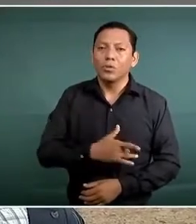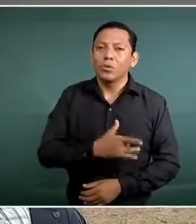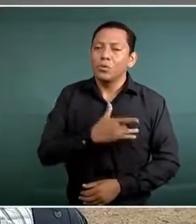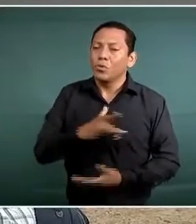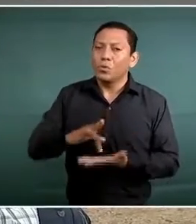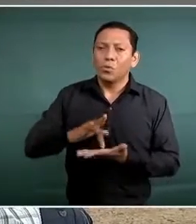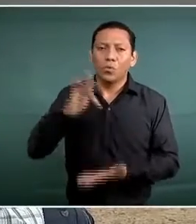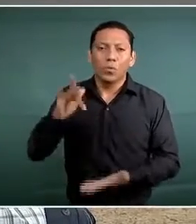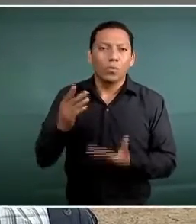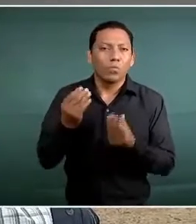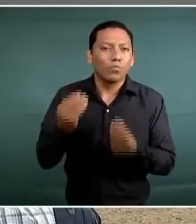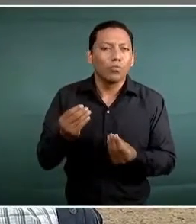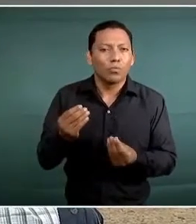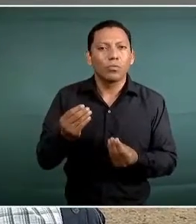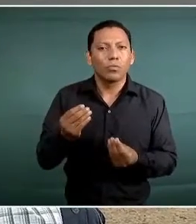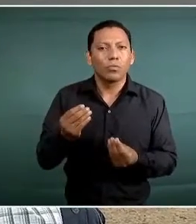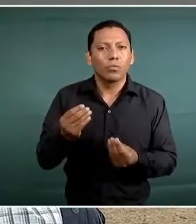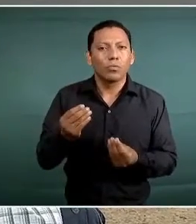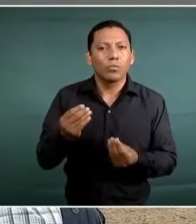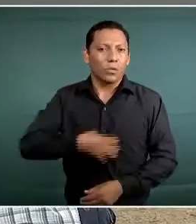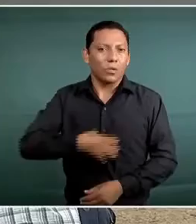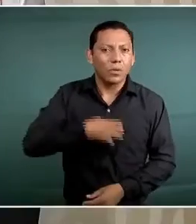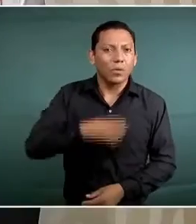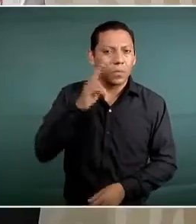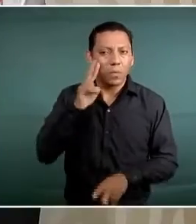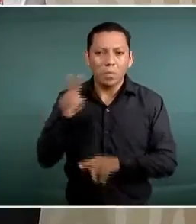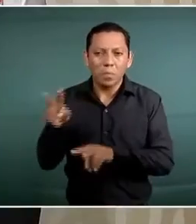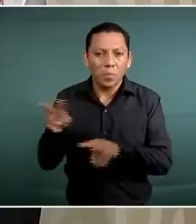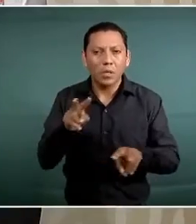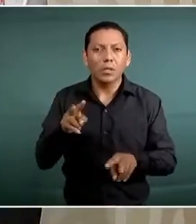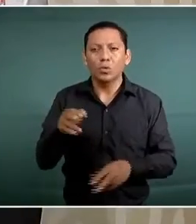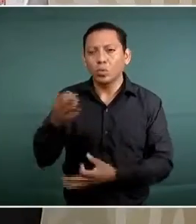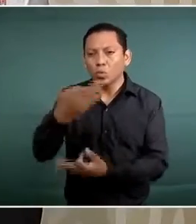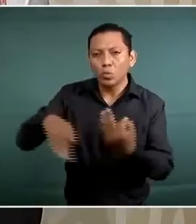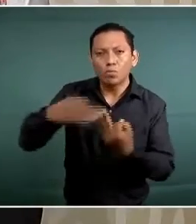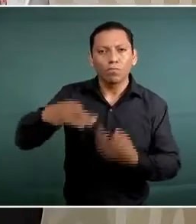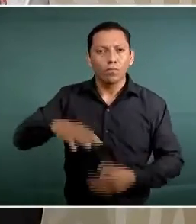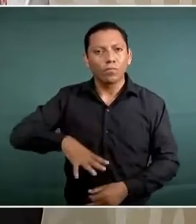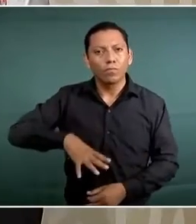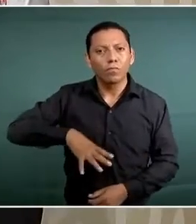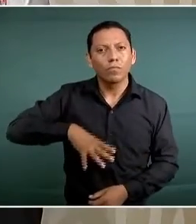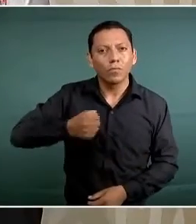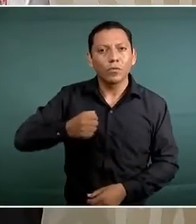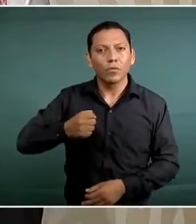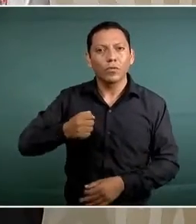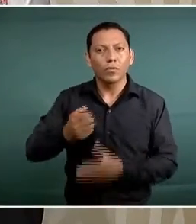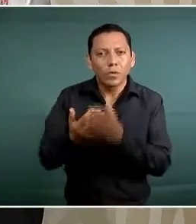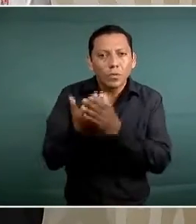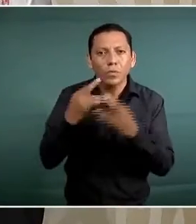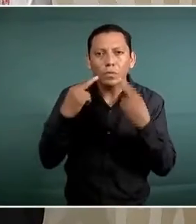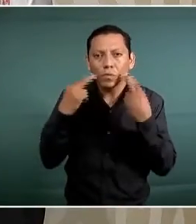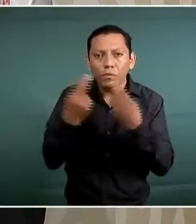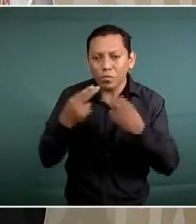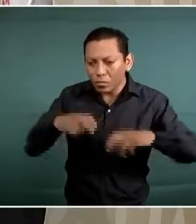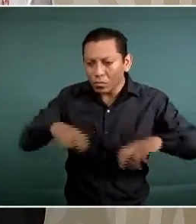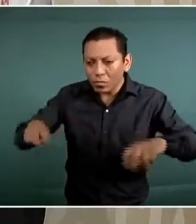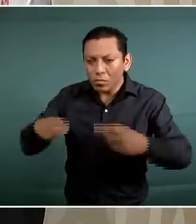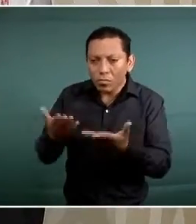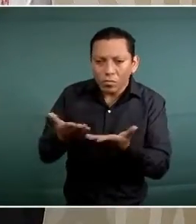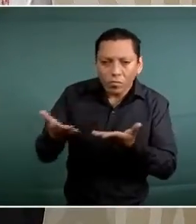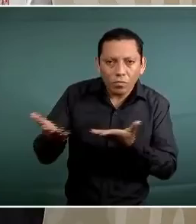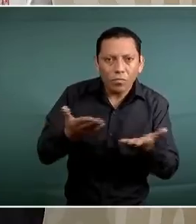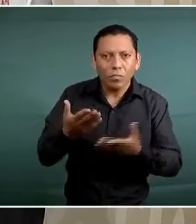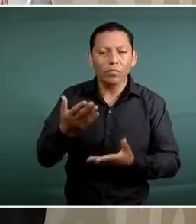y muy satisfactorio ver que el esfuerzo de todos ahí en la mesa de seguridad, del Ejército